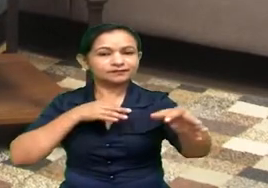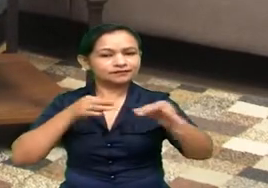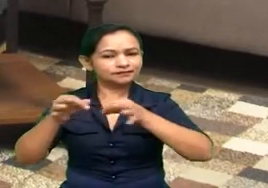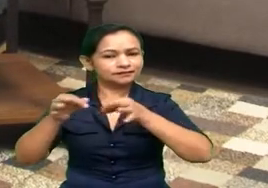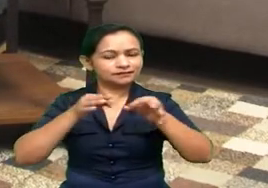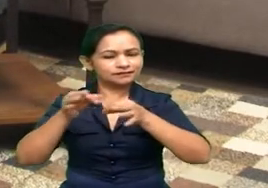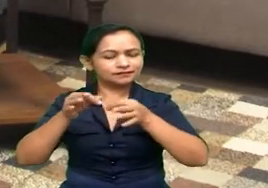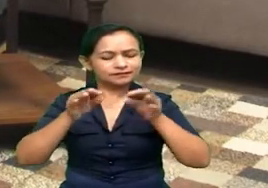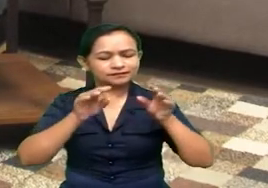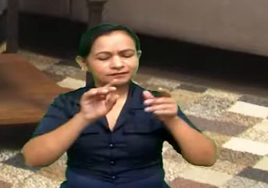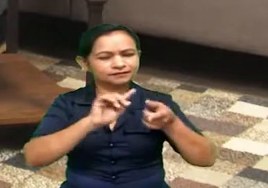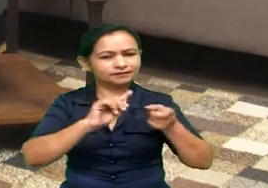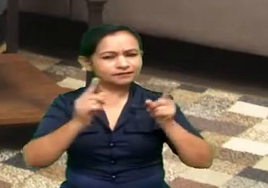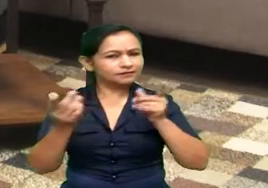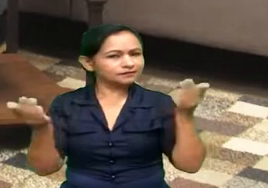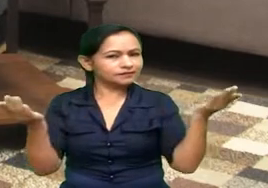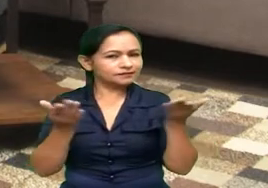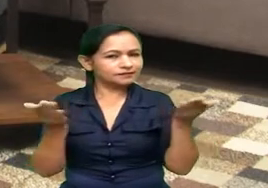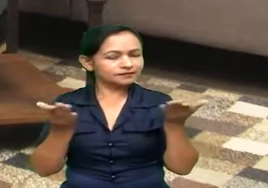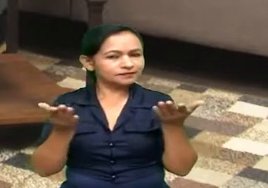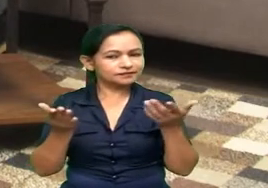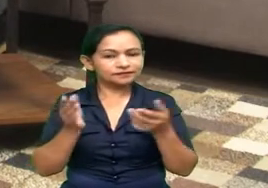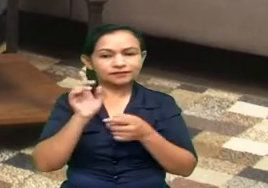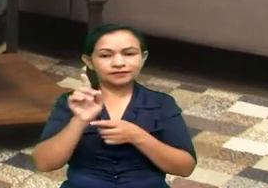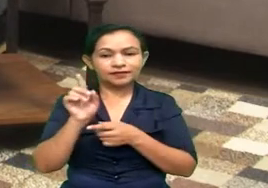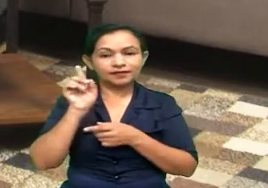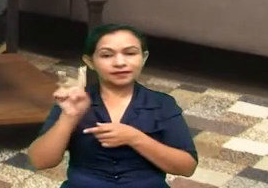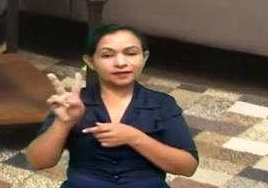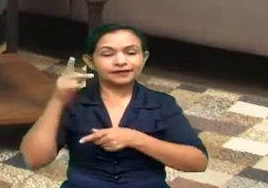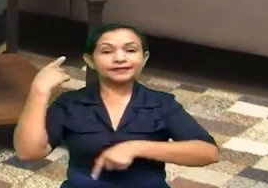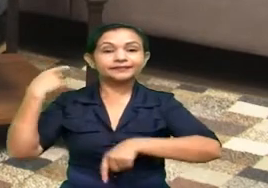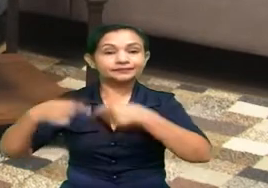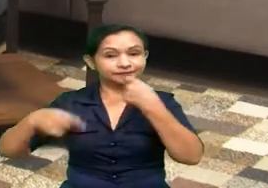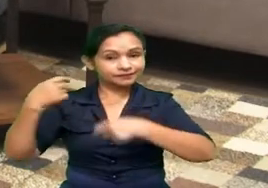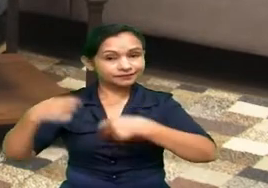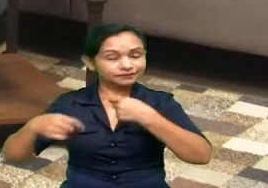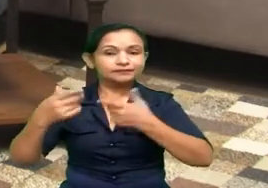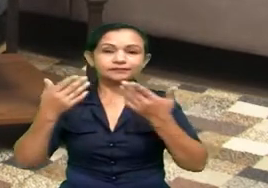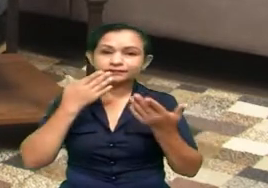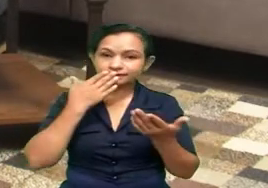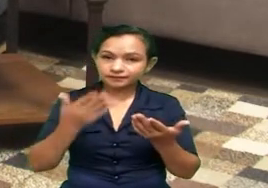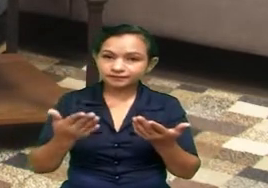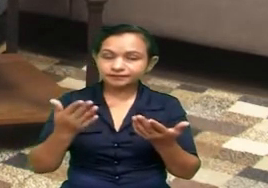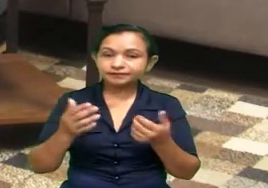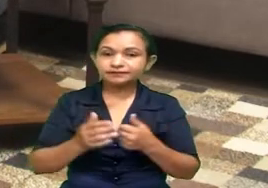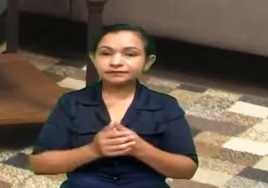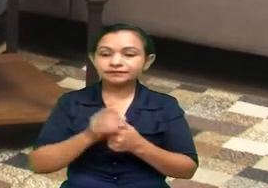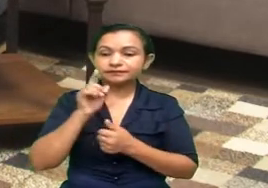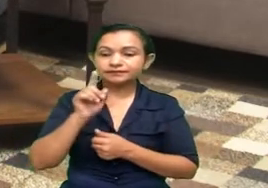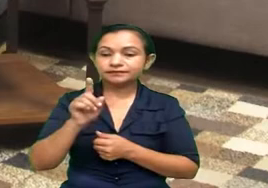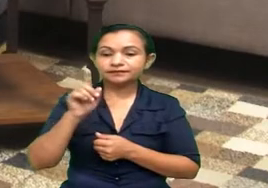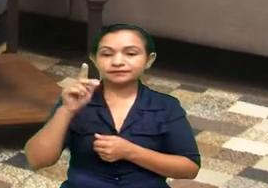el tránsito. Porque el 12 de septiembre... bueno, a partir de